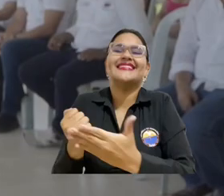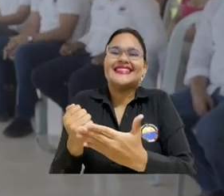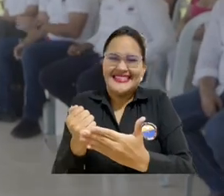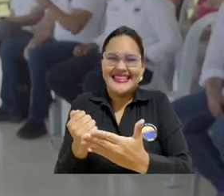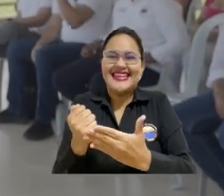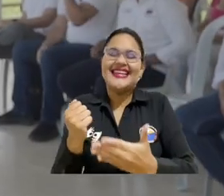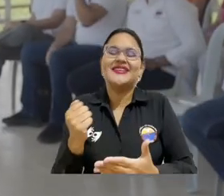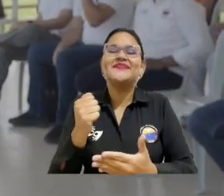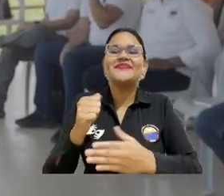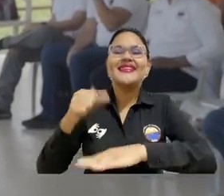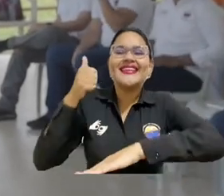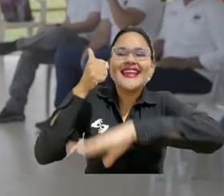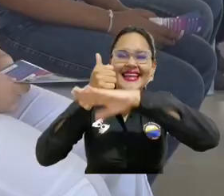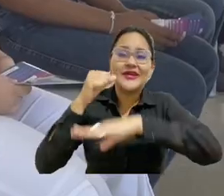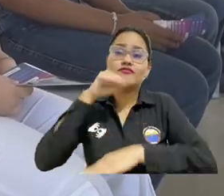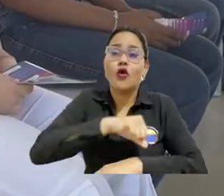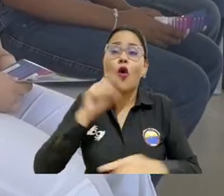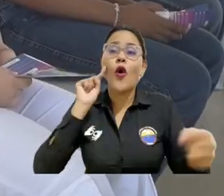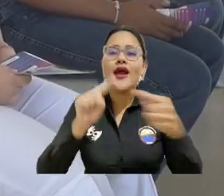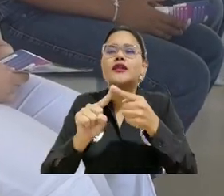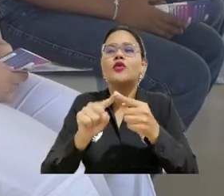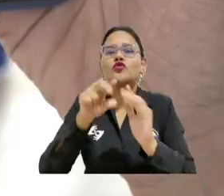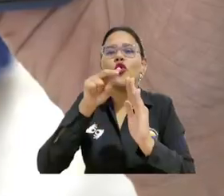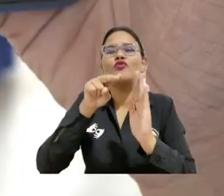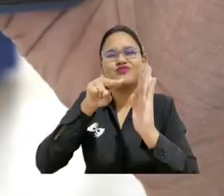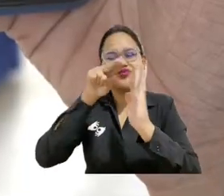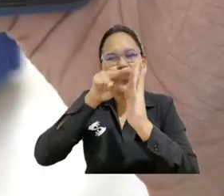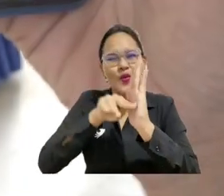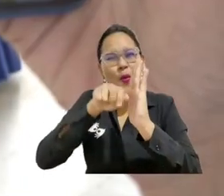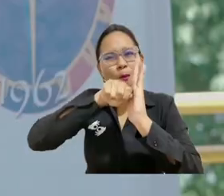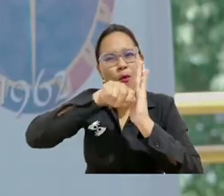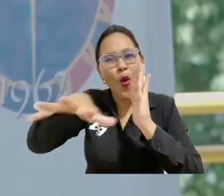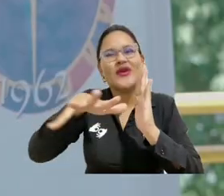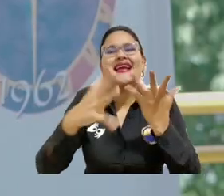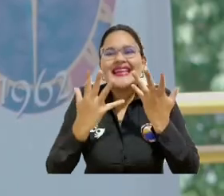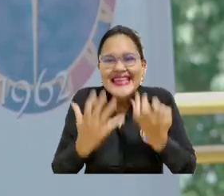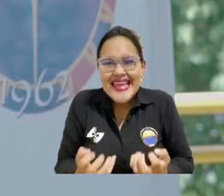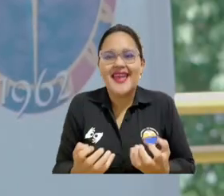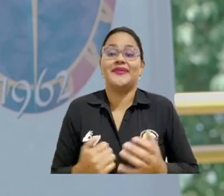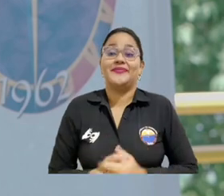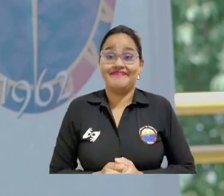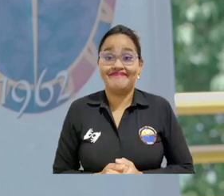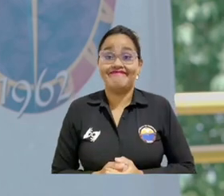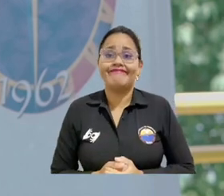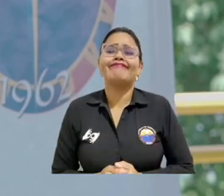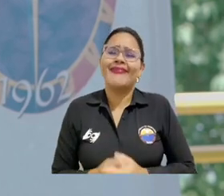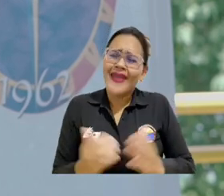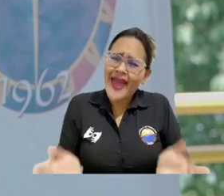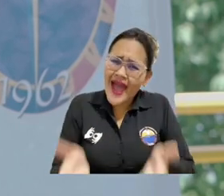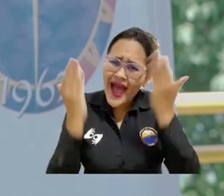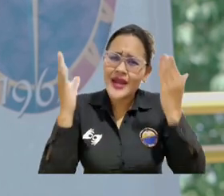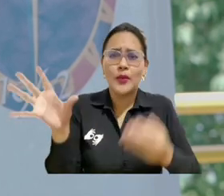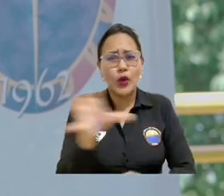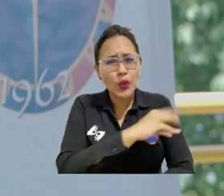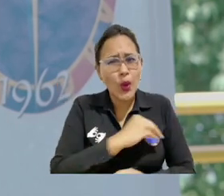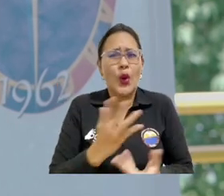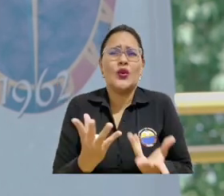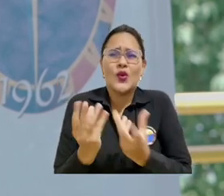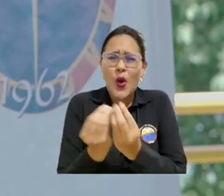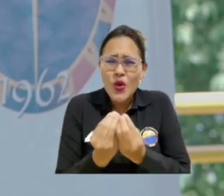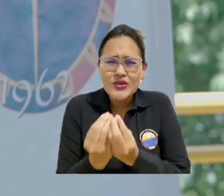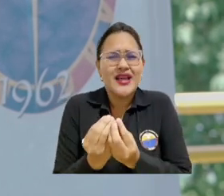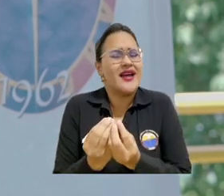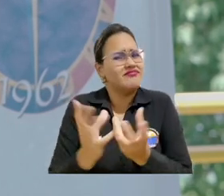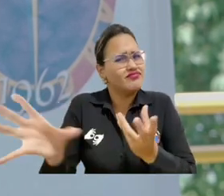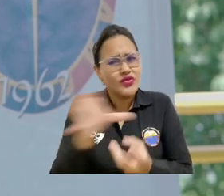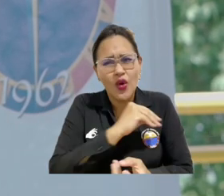el de convertir a Talento Magdalena en política pública. Esperamos, con los concejales y con el apoyo de todos, que se transforme en